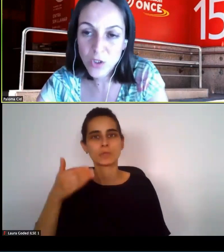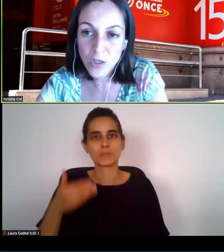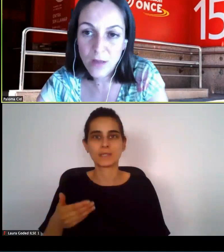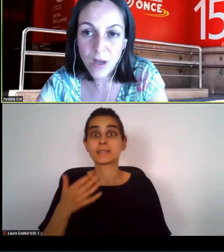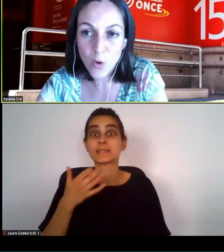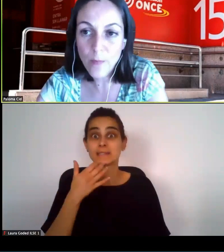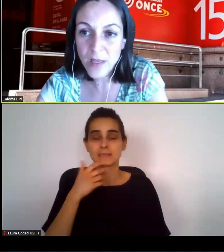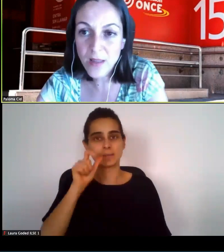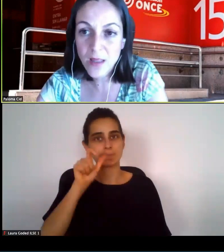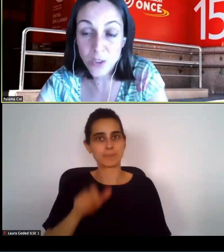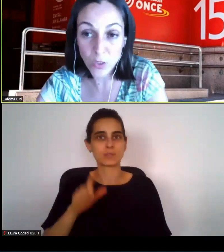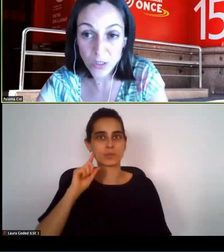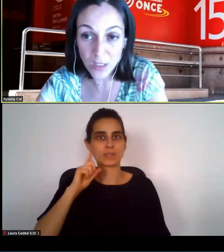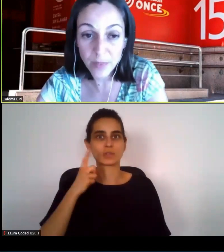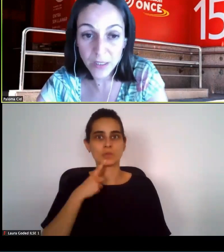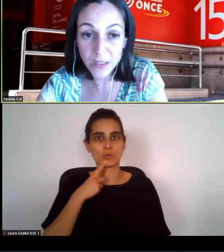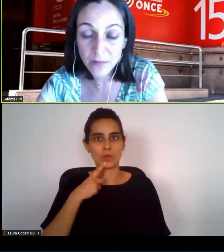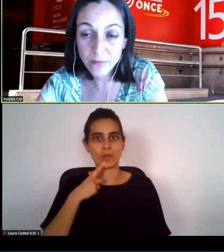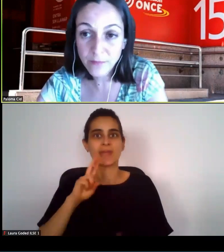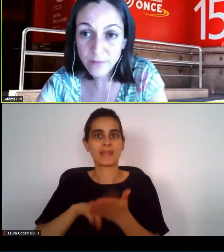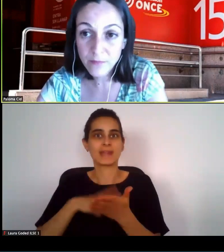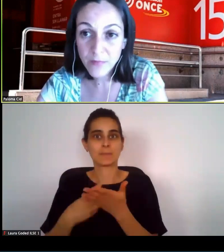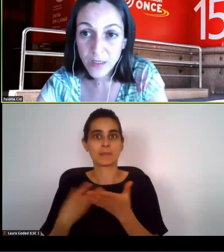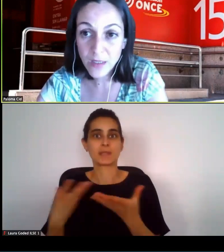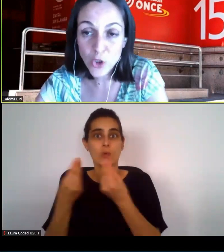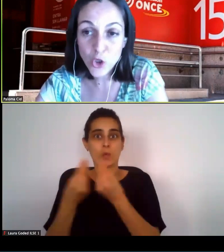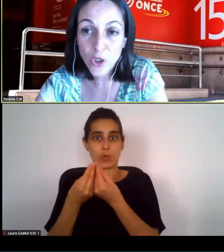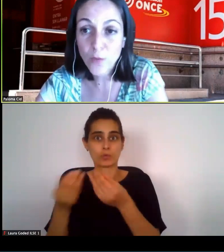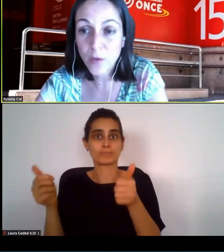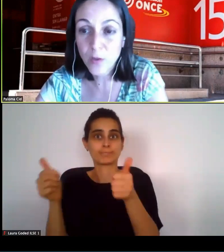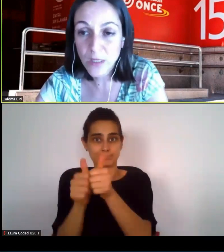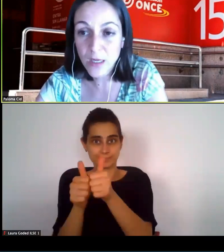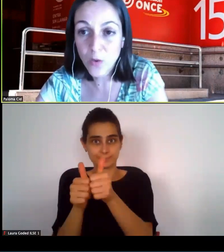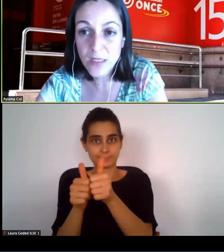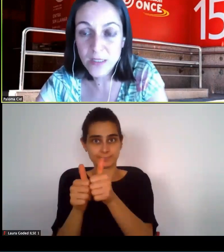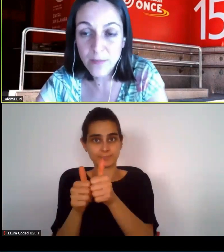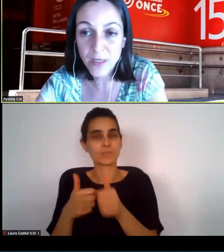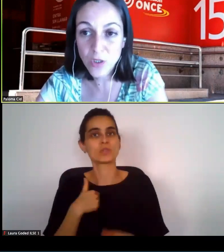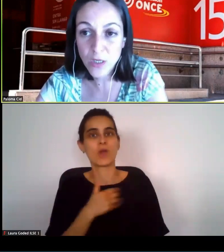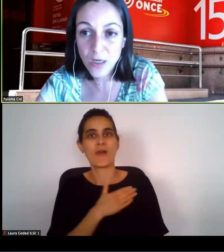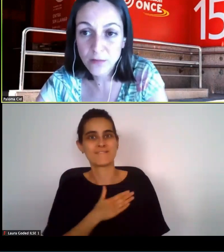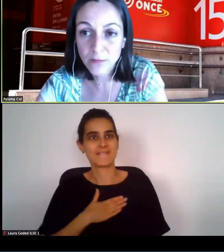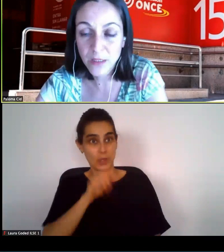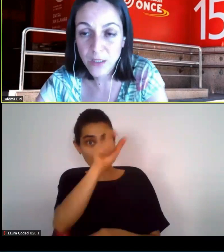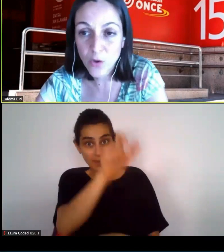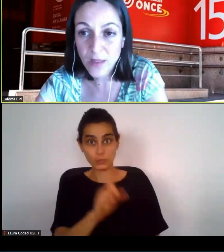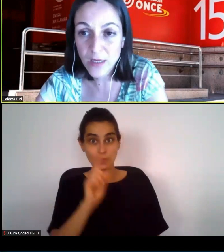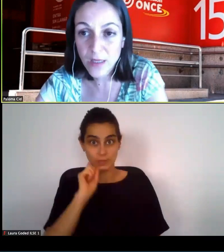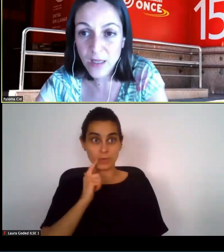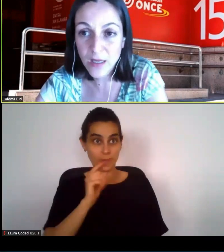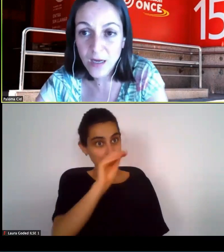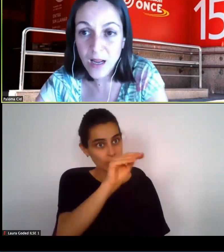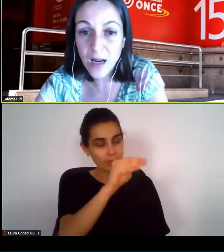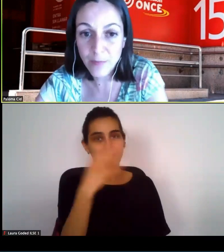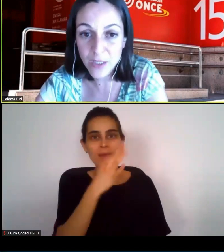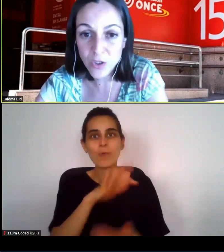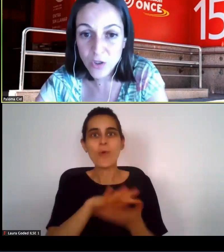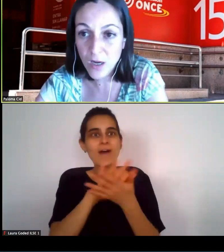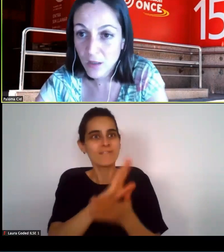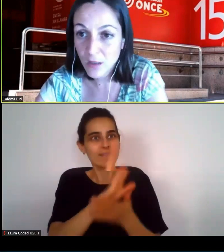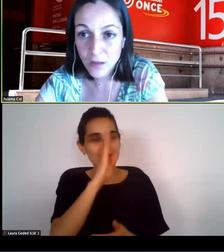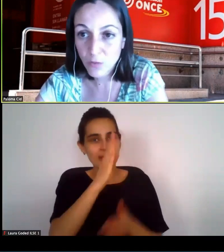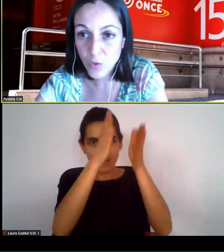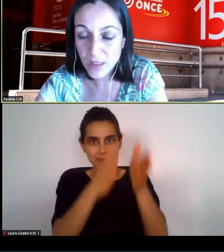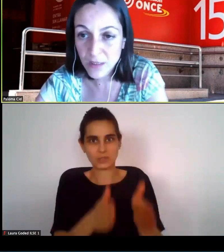persona sorda va acompañada de su intérprete y yo quiero preguntar algo a esa persona, me tengo que dirigir a la